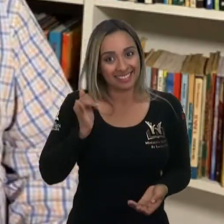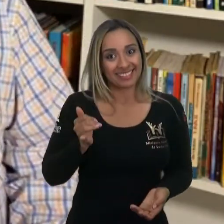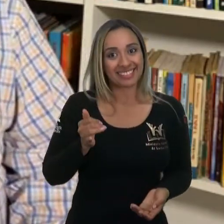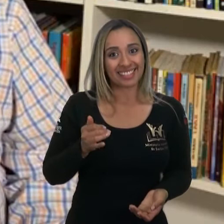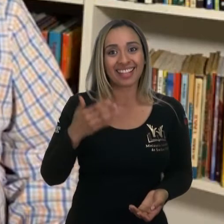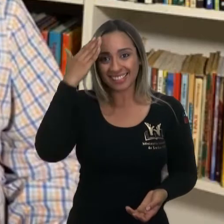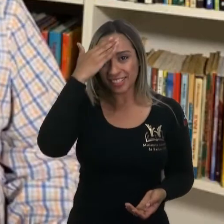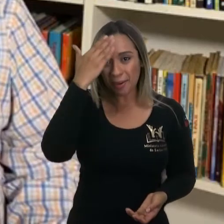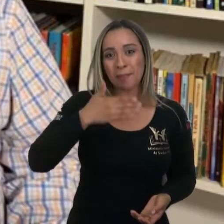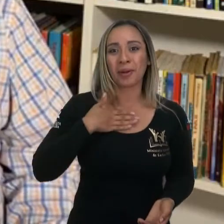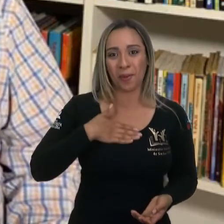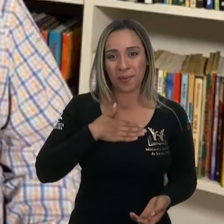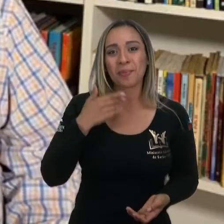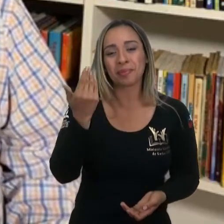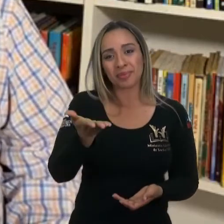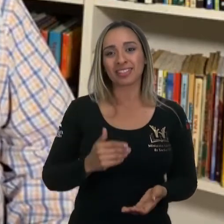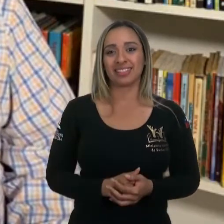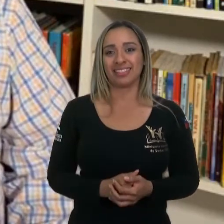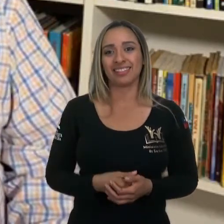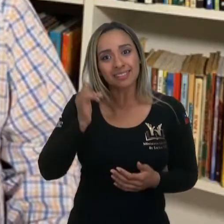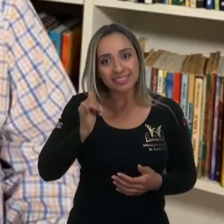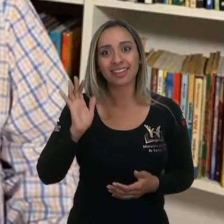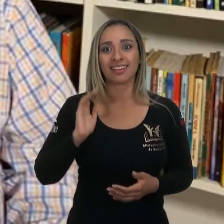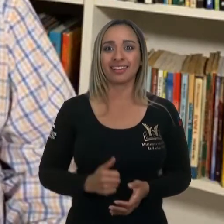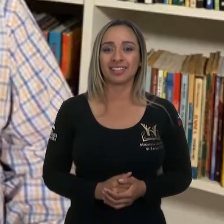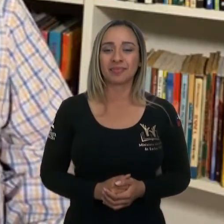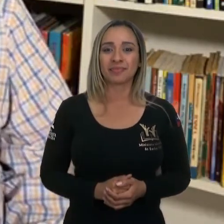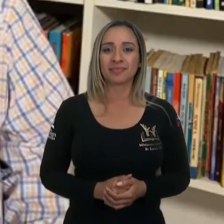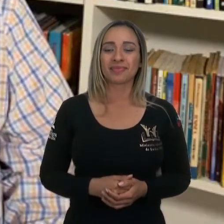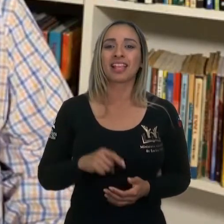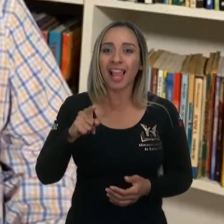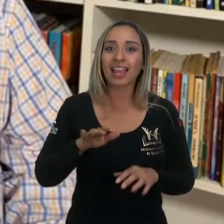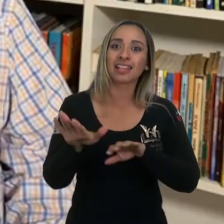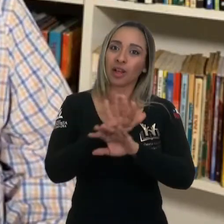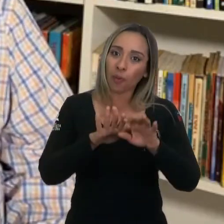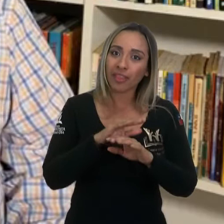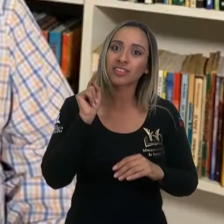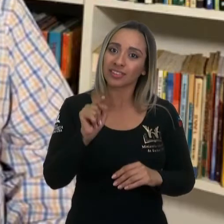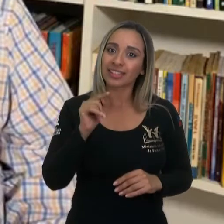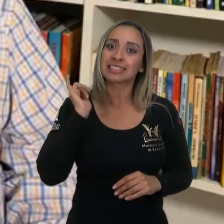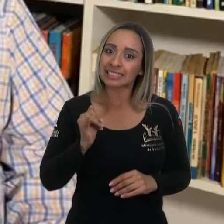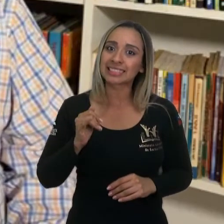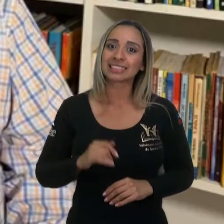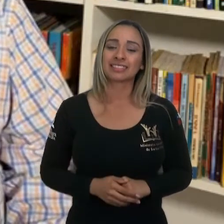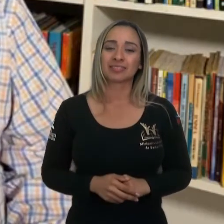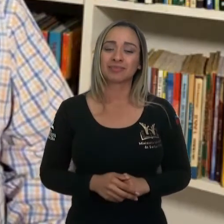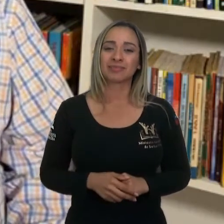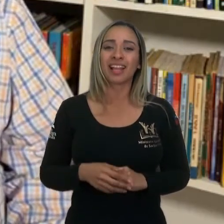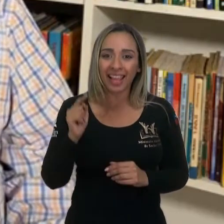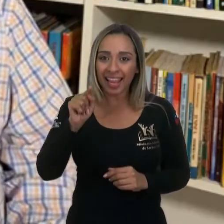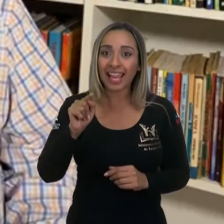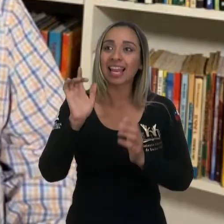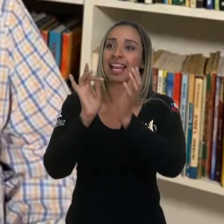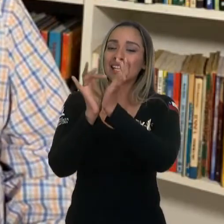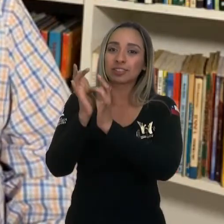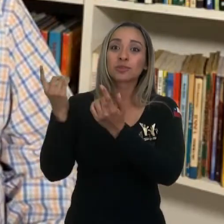¿Cómo es que en este momento de dificultades en tu vida, Jesús puede estar lejos de ti? No. Él está más cerca de ti de lo